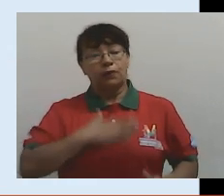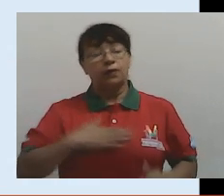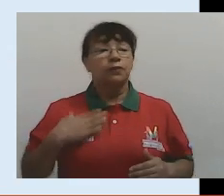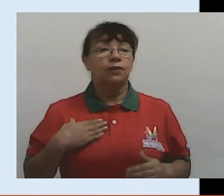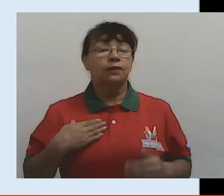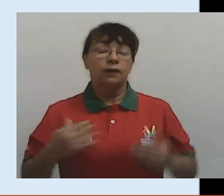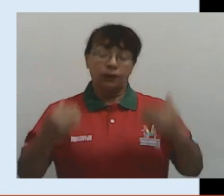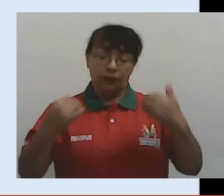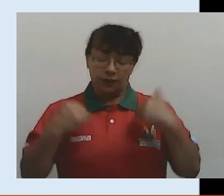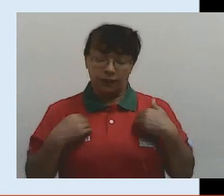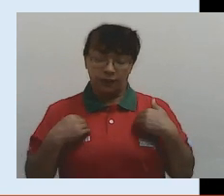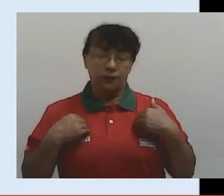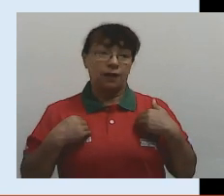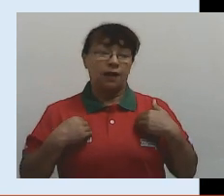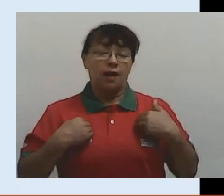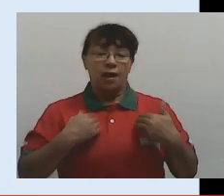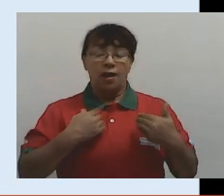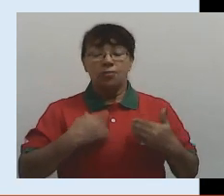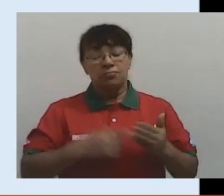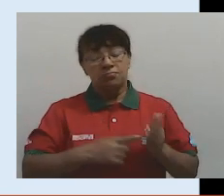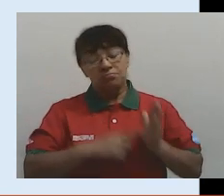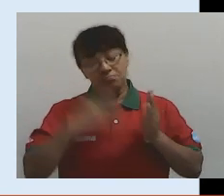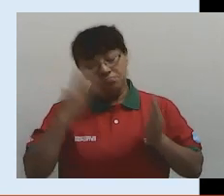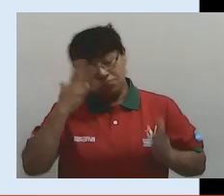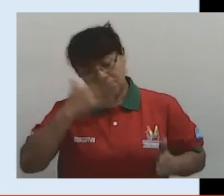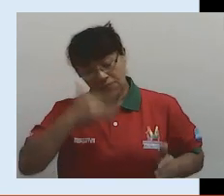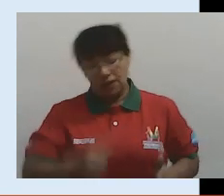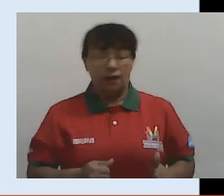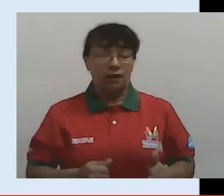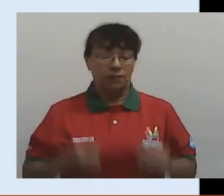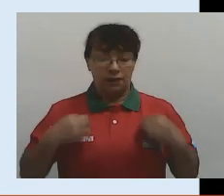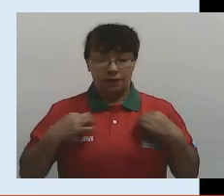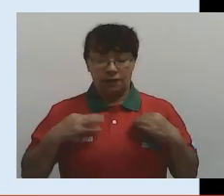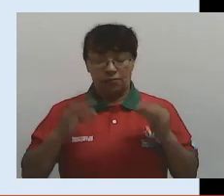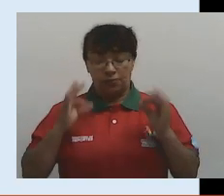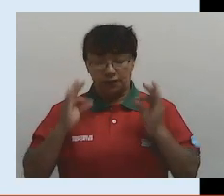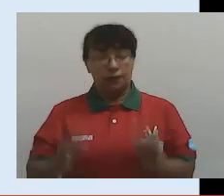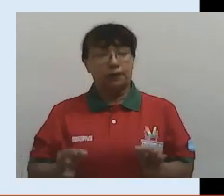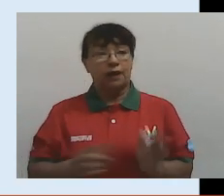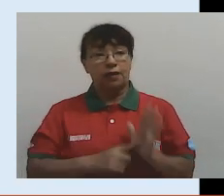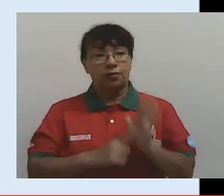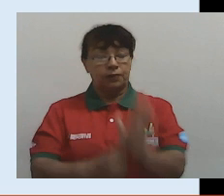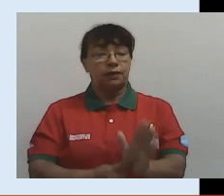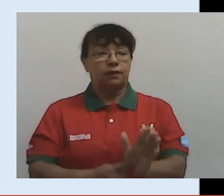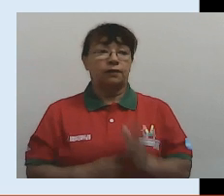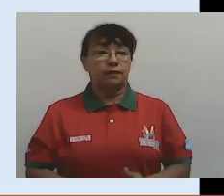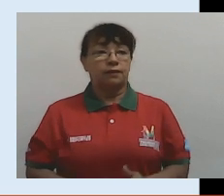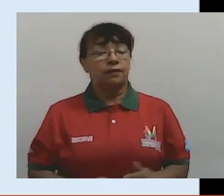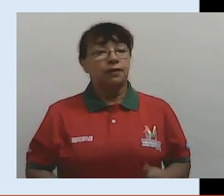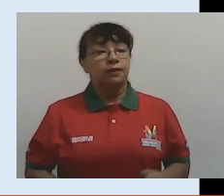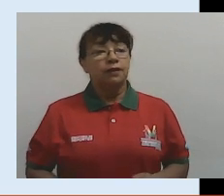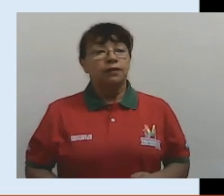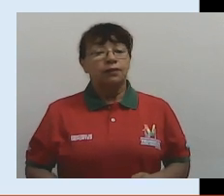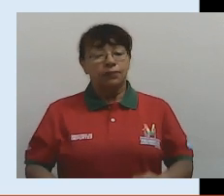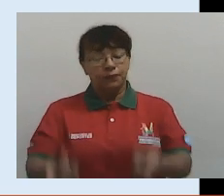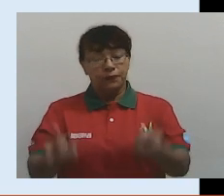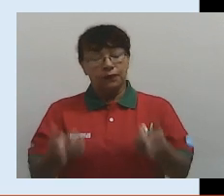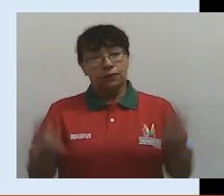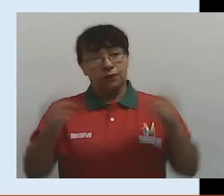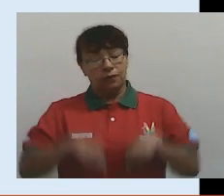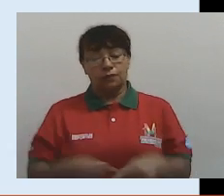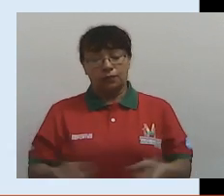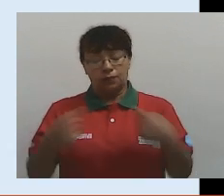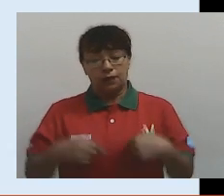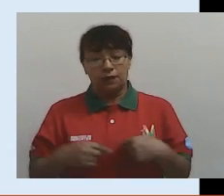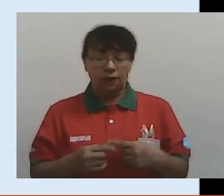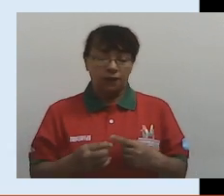presentados, tener personalidad, tener confianza, tener serenidad, porque cuando viene uno abruptamente a